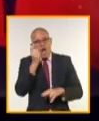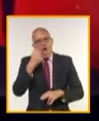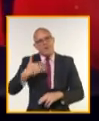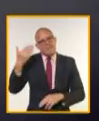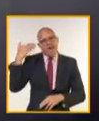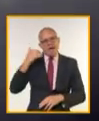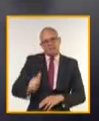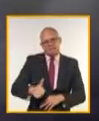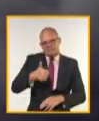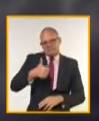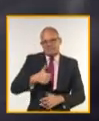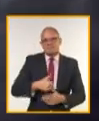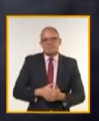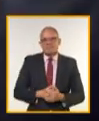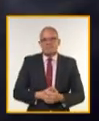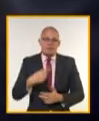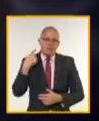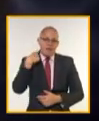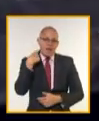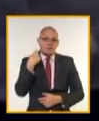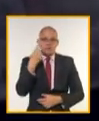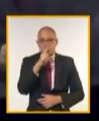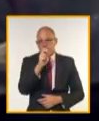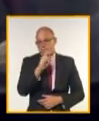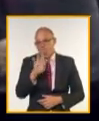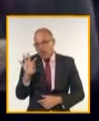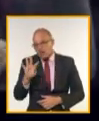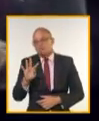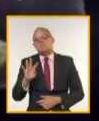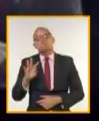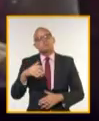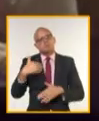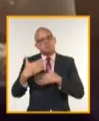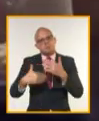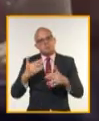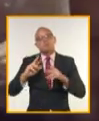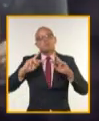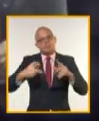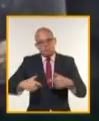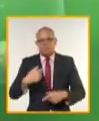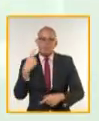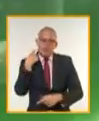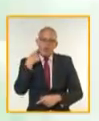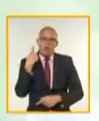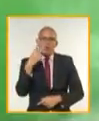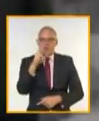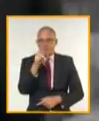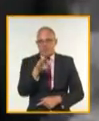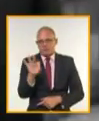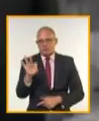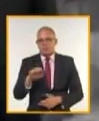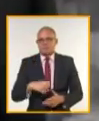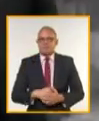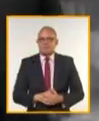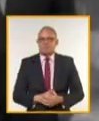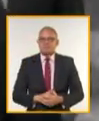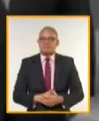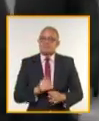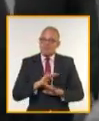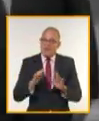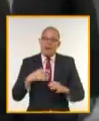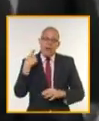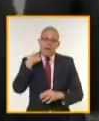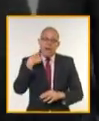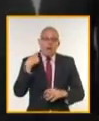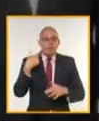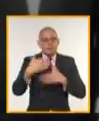Hu Jintao en 2004 y en 2008, como seguimiento del alto nivel de diálogo político. En 2014, el presidente